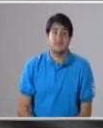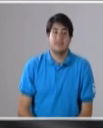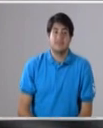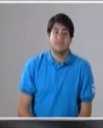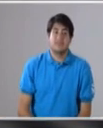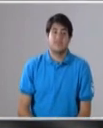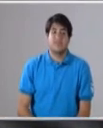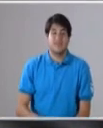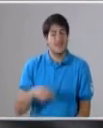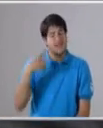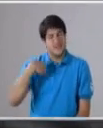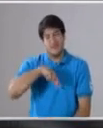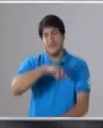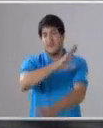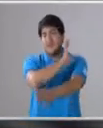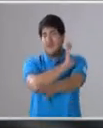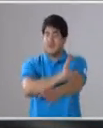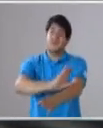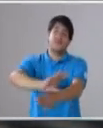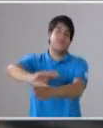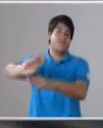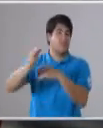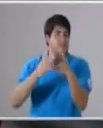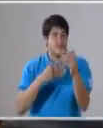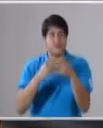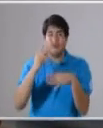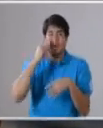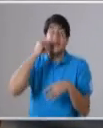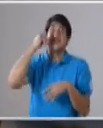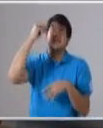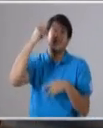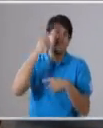Y ahí seguimos. Aunque el Señor viniera